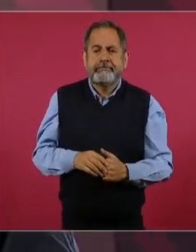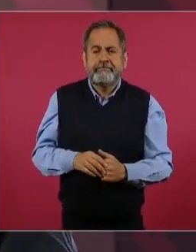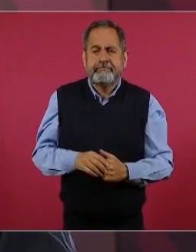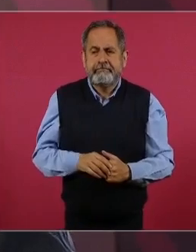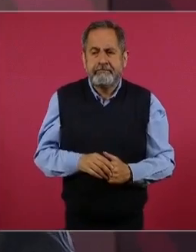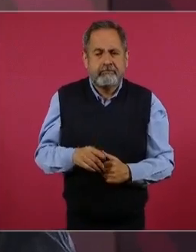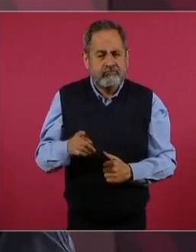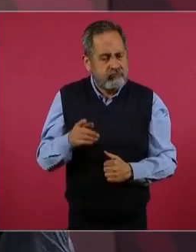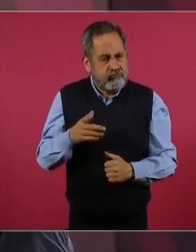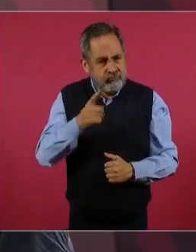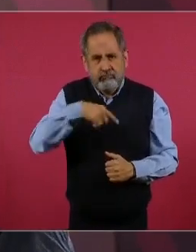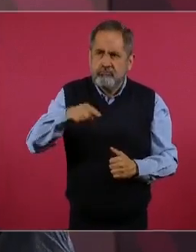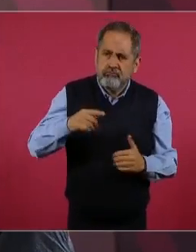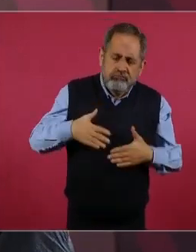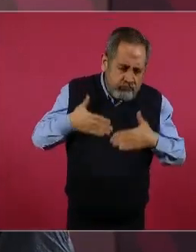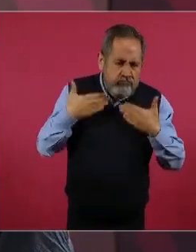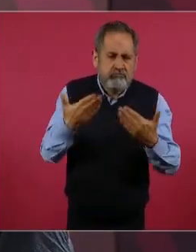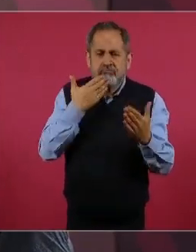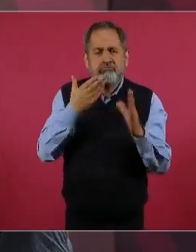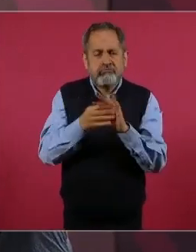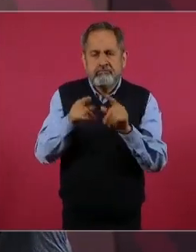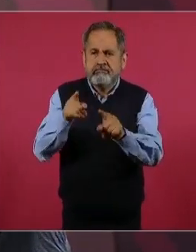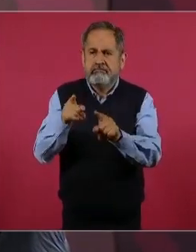de buena fe